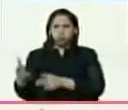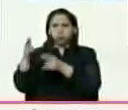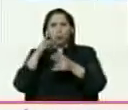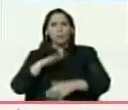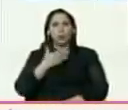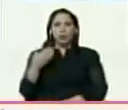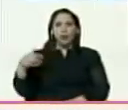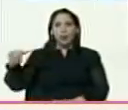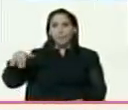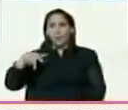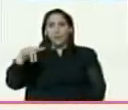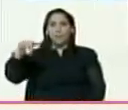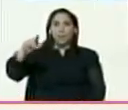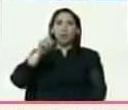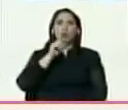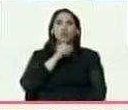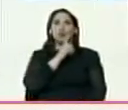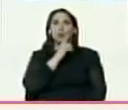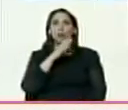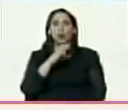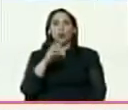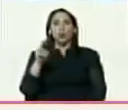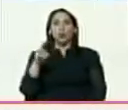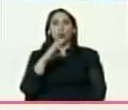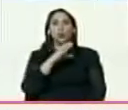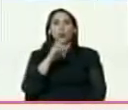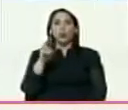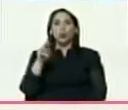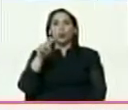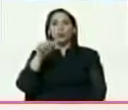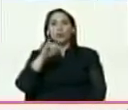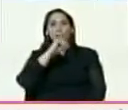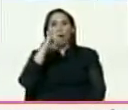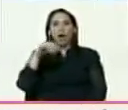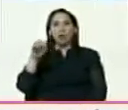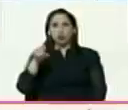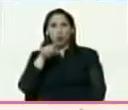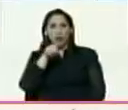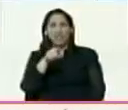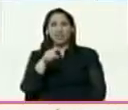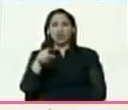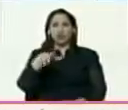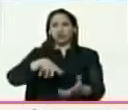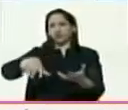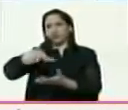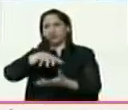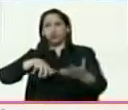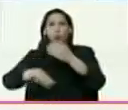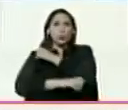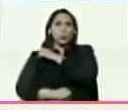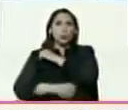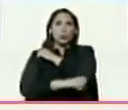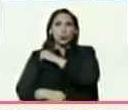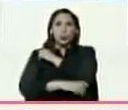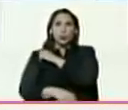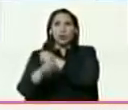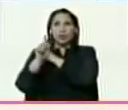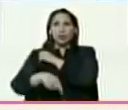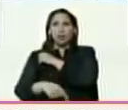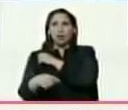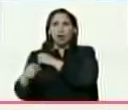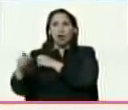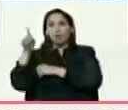a lo que se llamó el cúcuta zona de más y nada menos que una revuelta que finalmente terminó en robo en servicio en